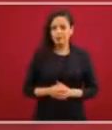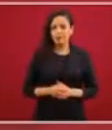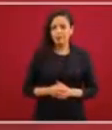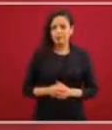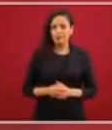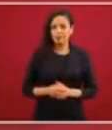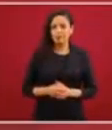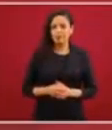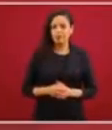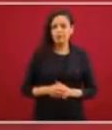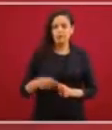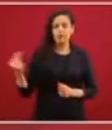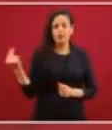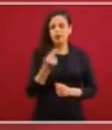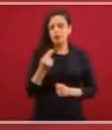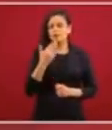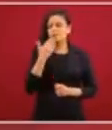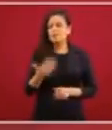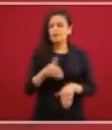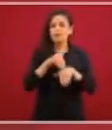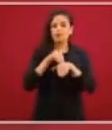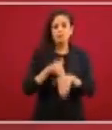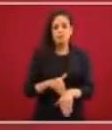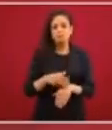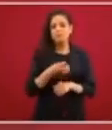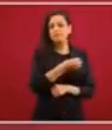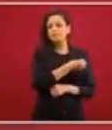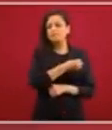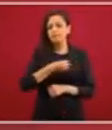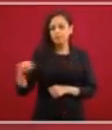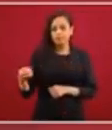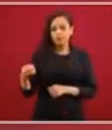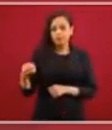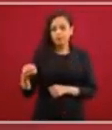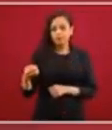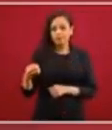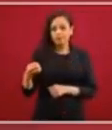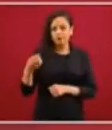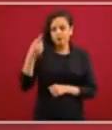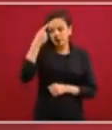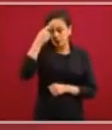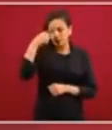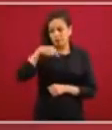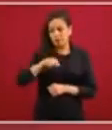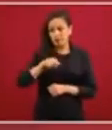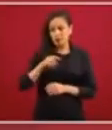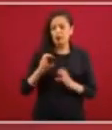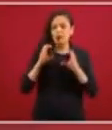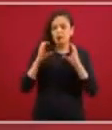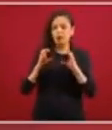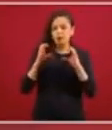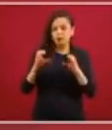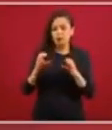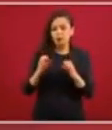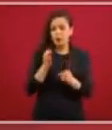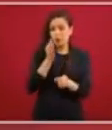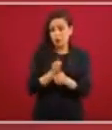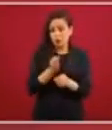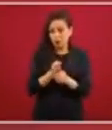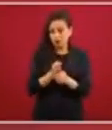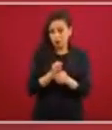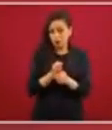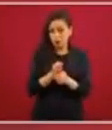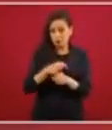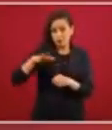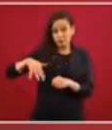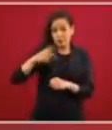mantenemos firmeza, disciplina, orden en las intervenciones de mitigación, que se resumen por el momento en quédate